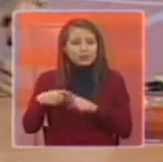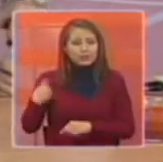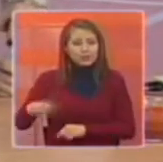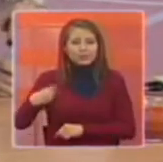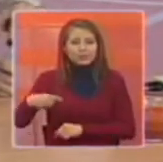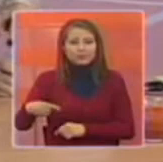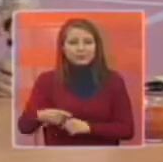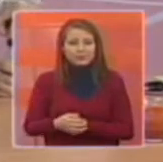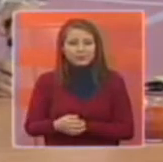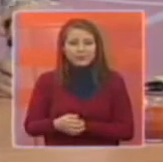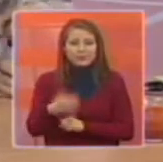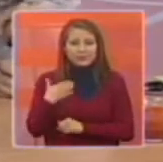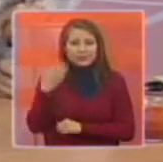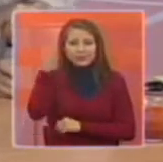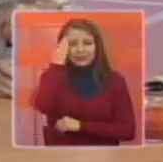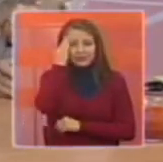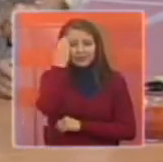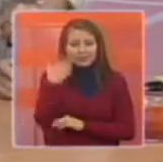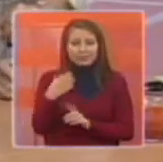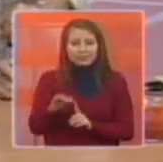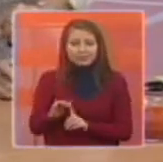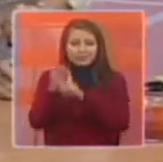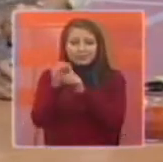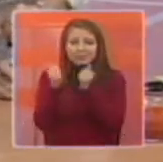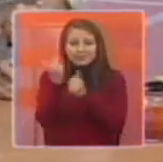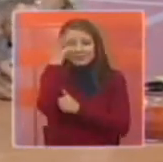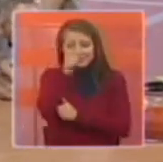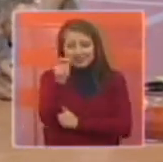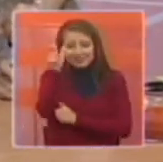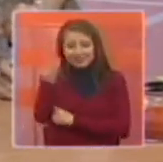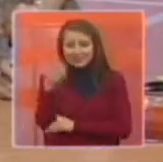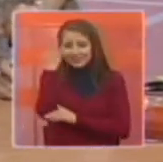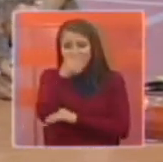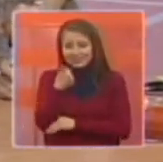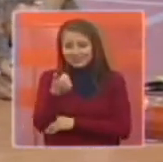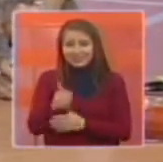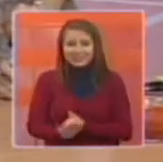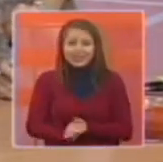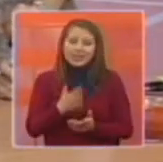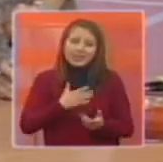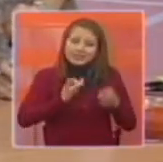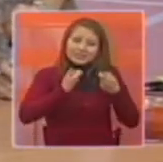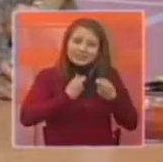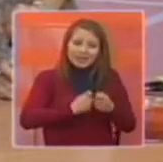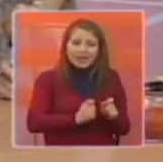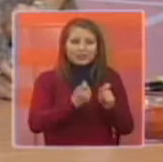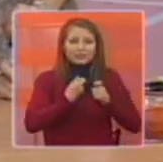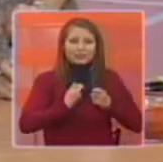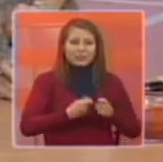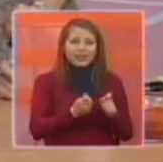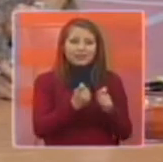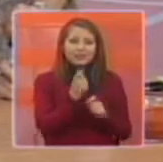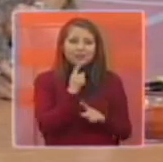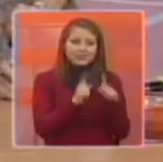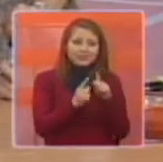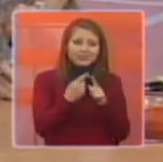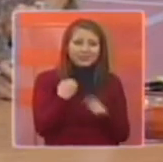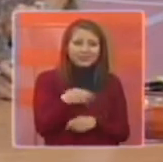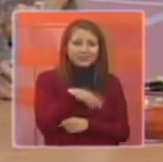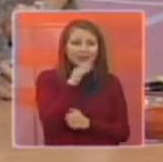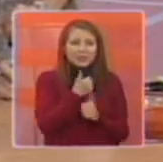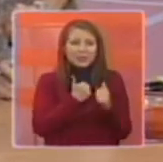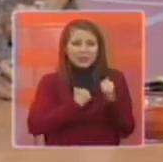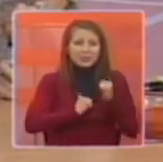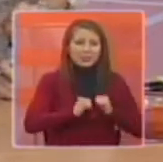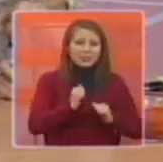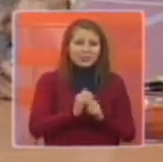es, no sé, muy especial, muy linda. Trato, Inés, trato. A veces estoy así,